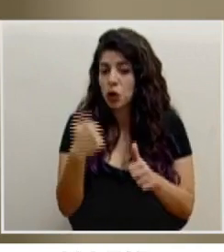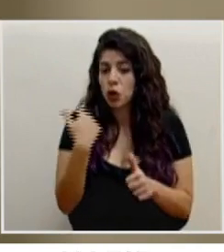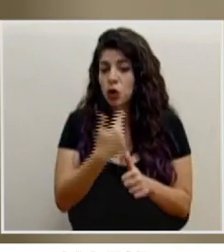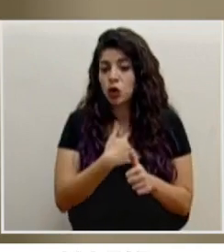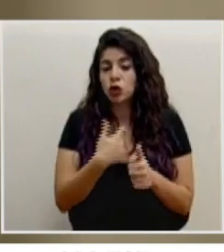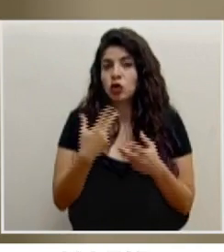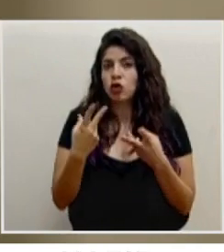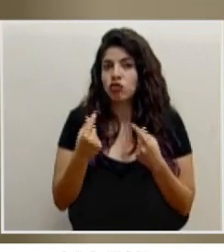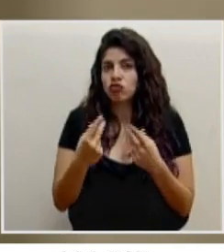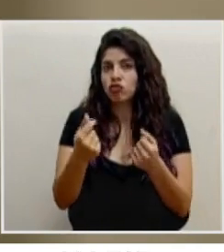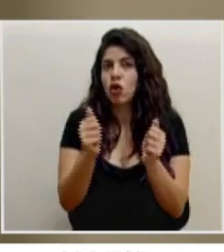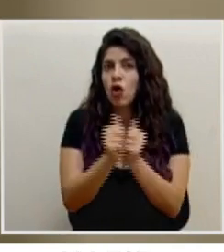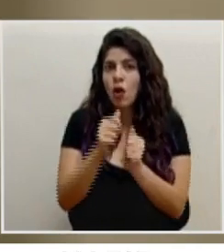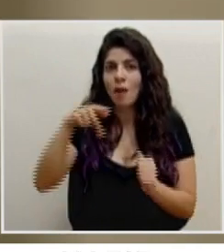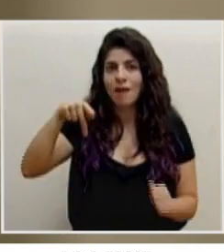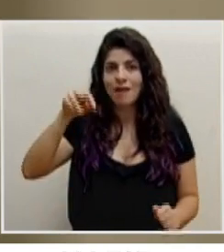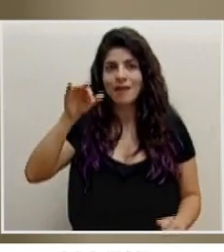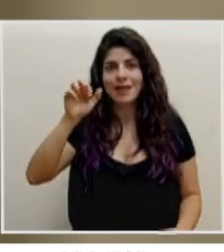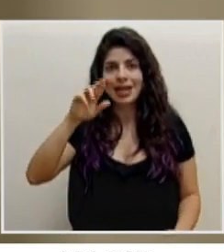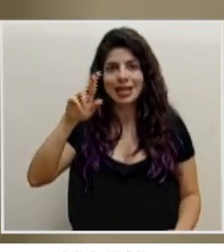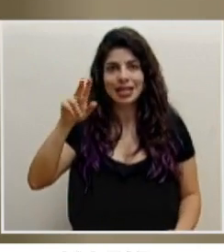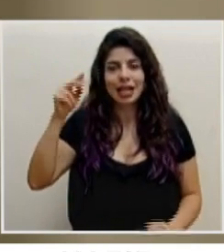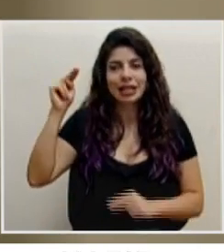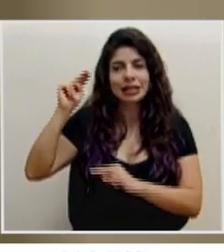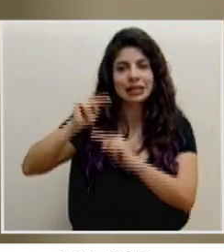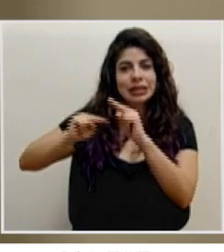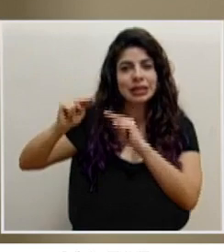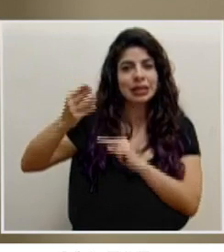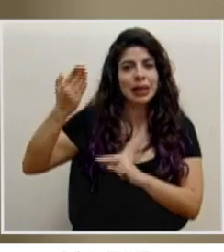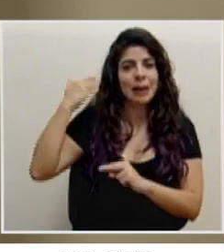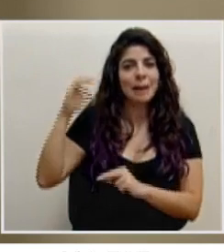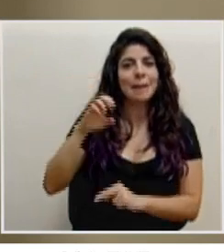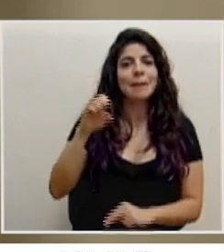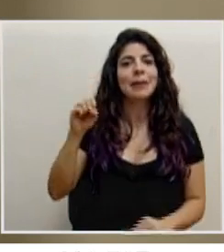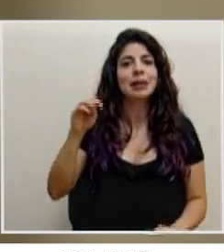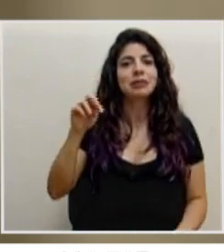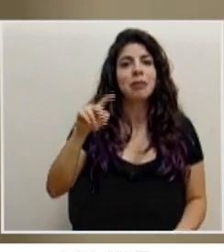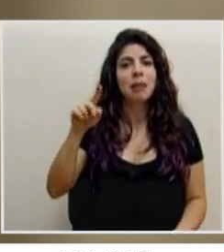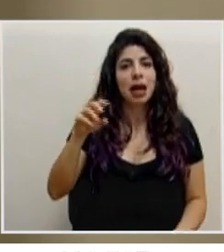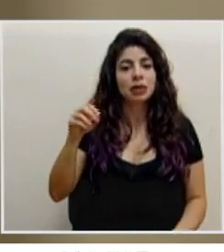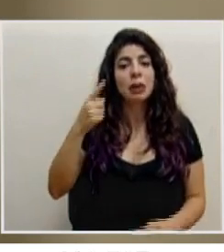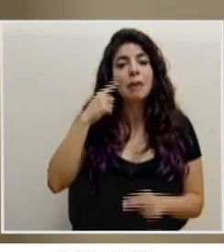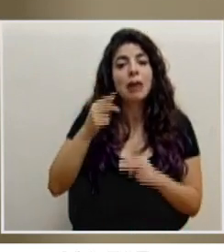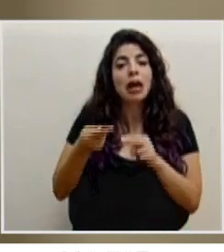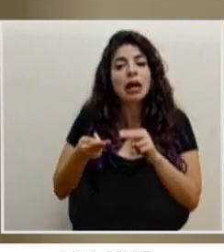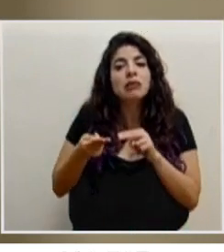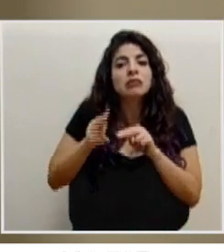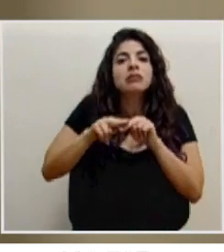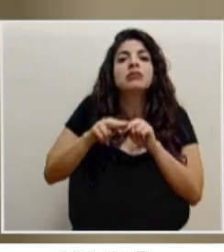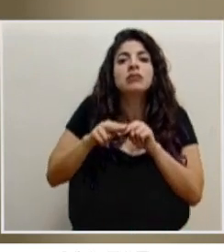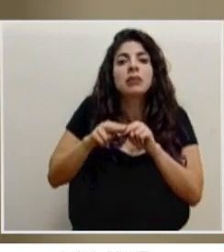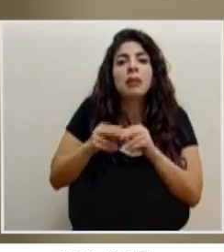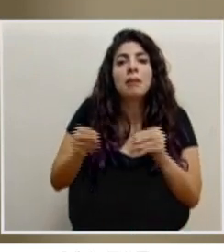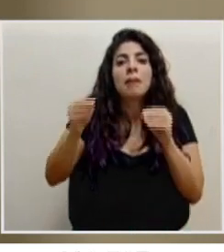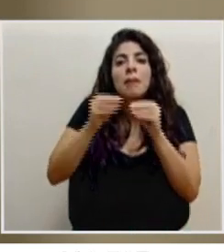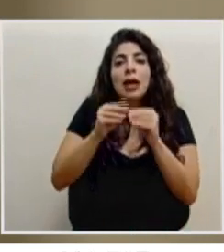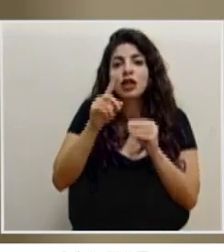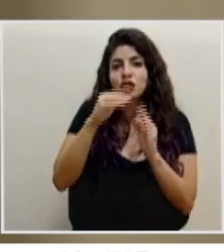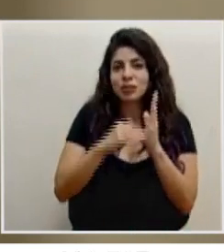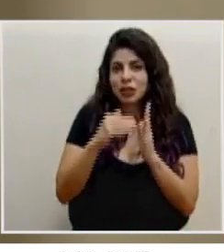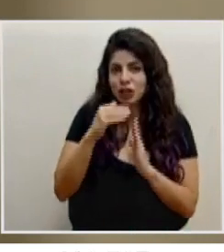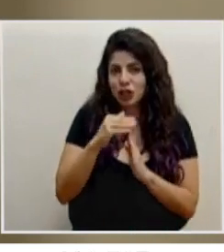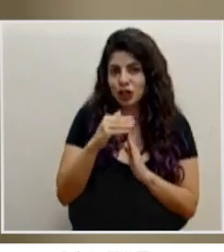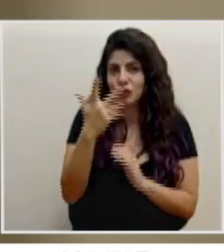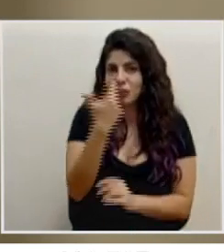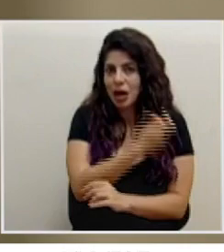con Pfizer, que fue una negociación que hicimos durante marzo para tener 1 millón más de dosis. Entonces, con esto tenemos cubierto